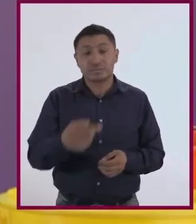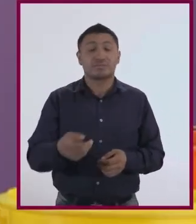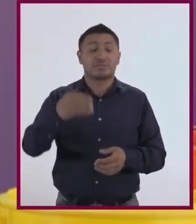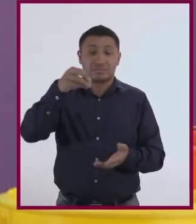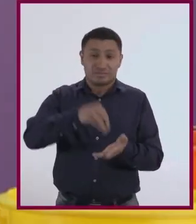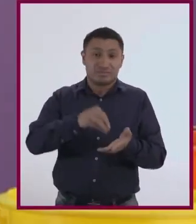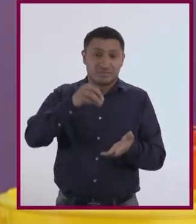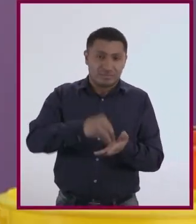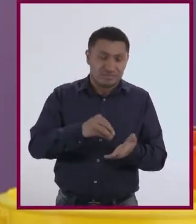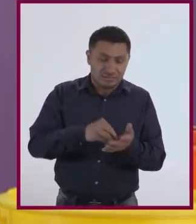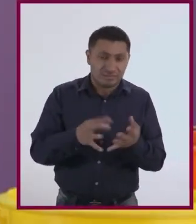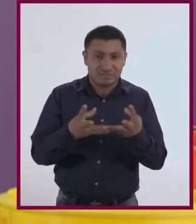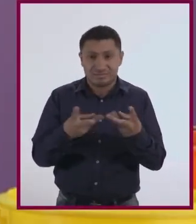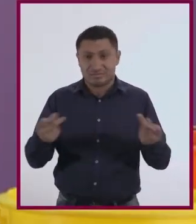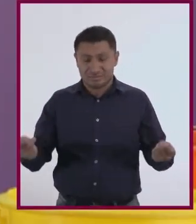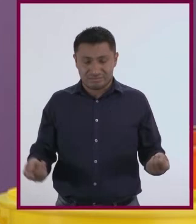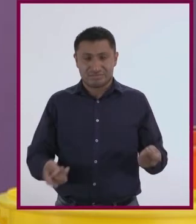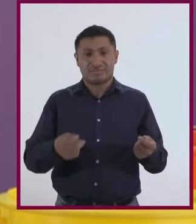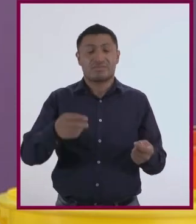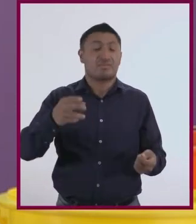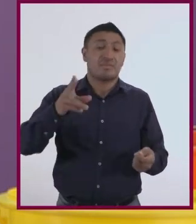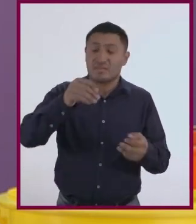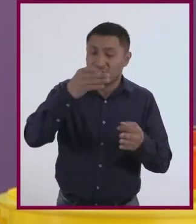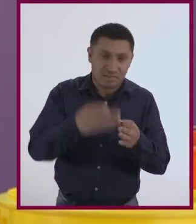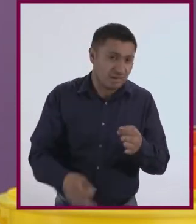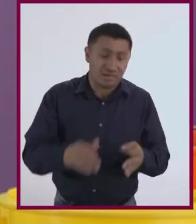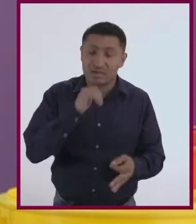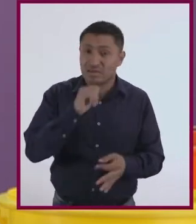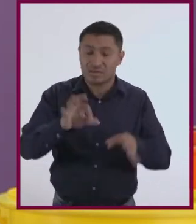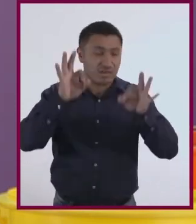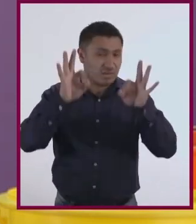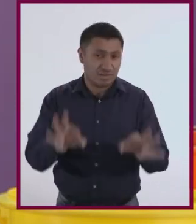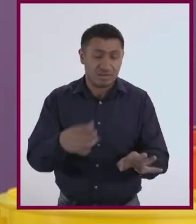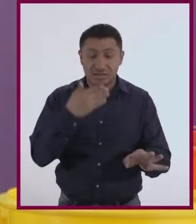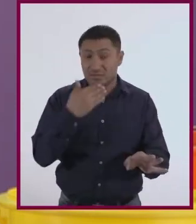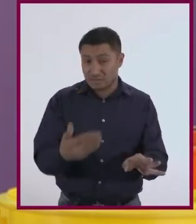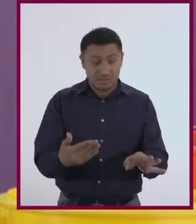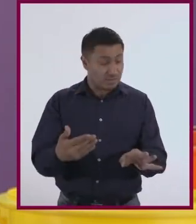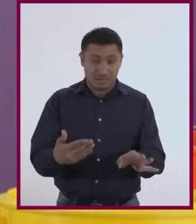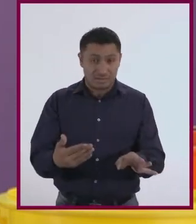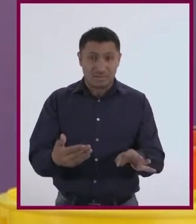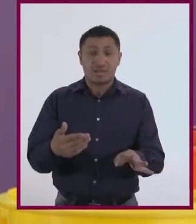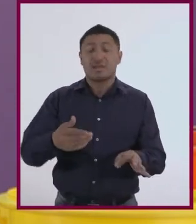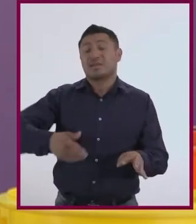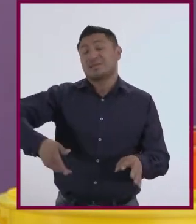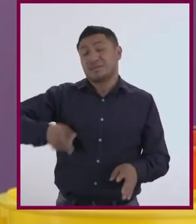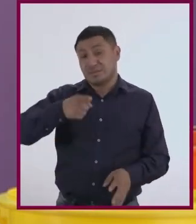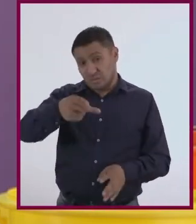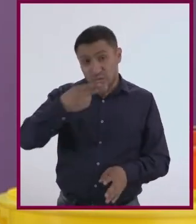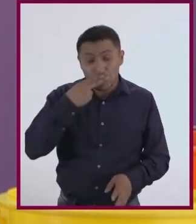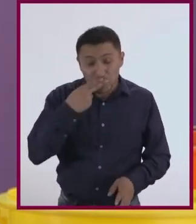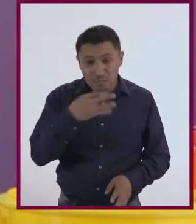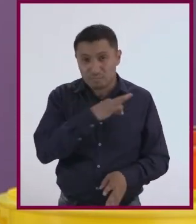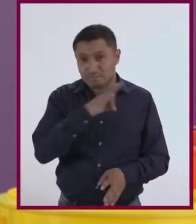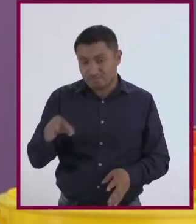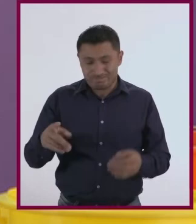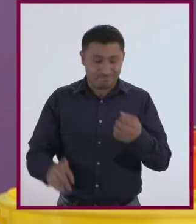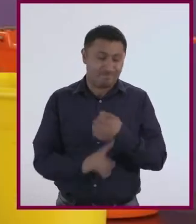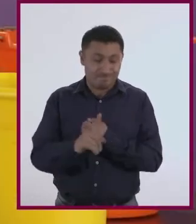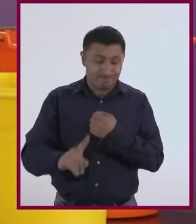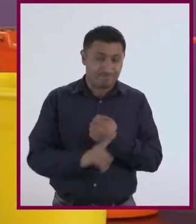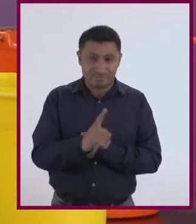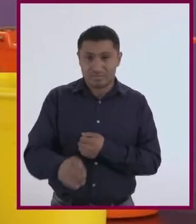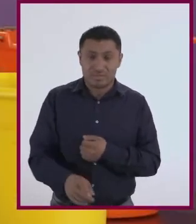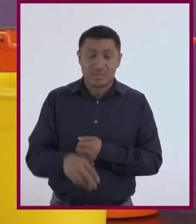que aún está en fase de descomposición, o sea, que no ha finalizado correctamente el proceso de compostaje, se pueden presentar los siguientes